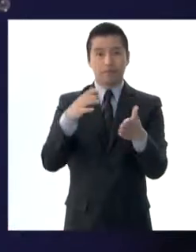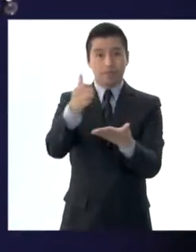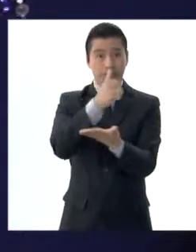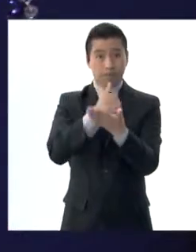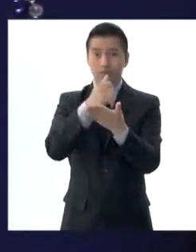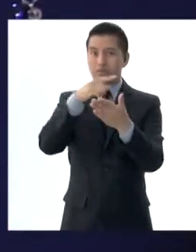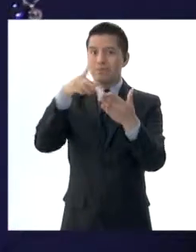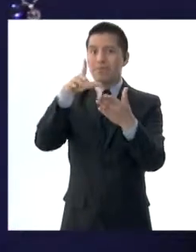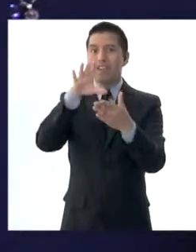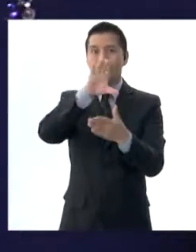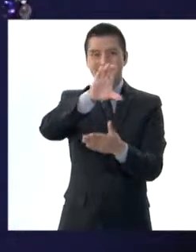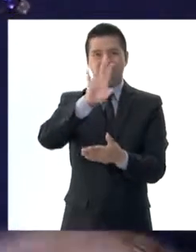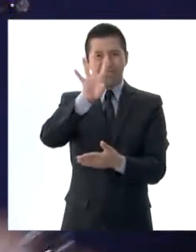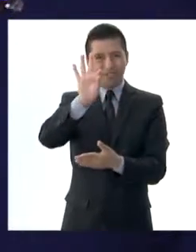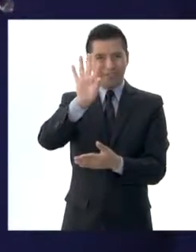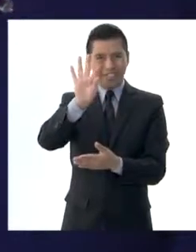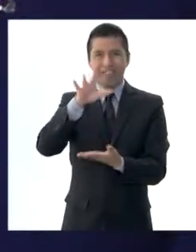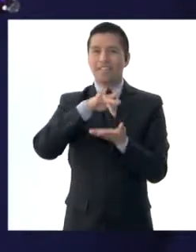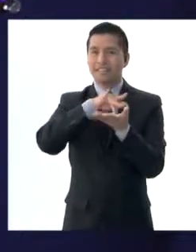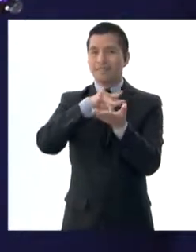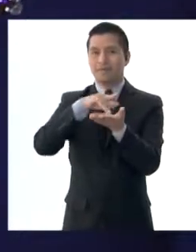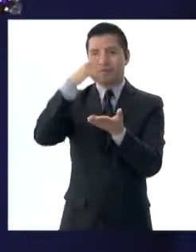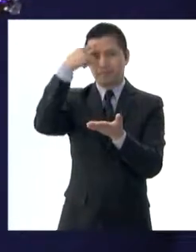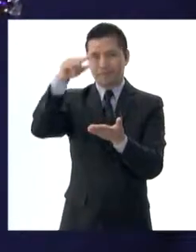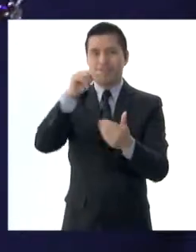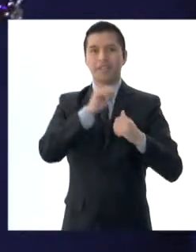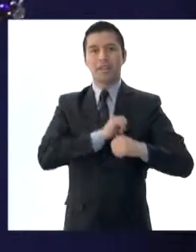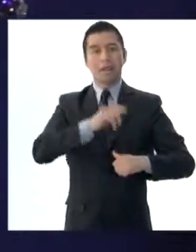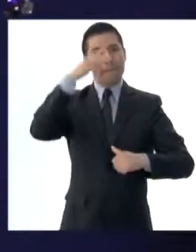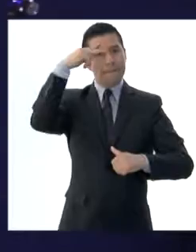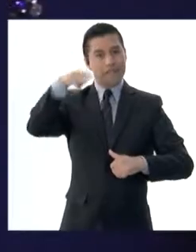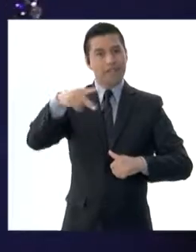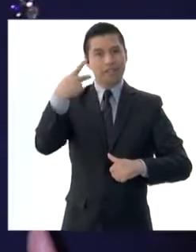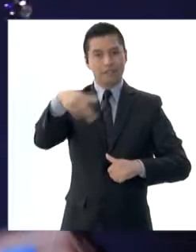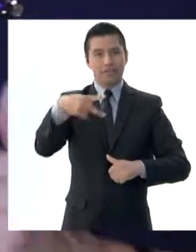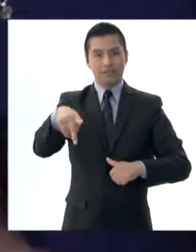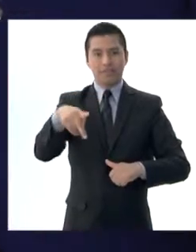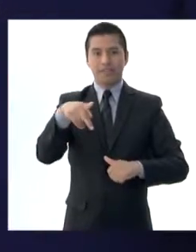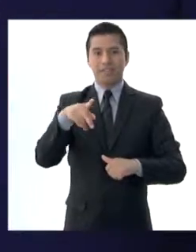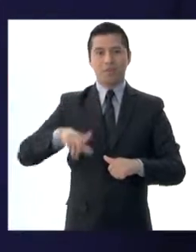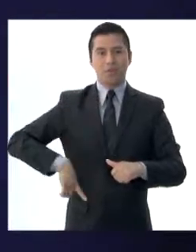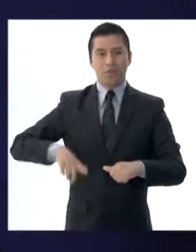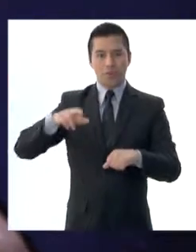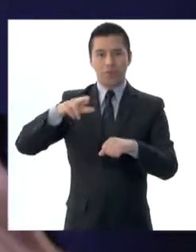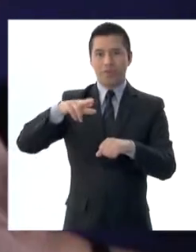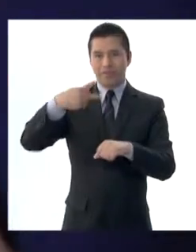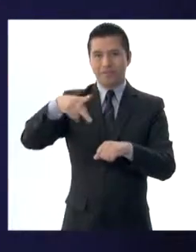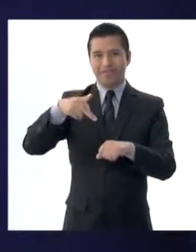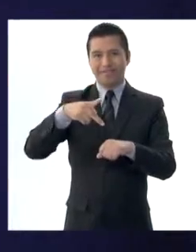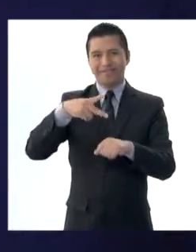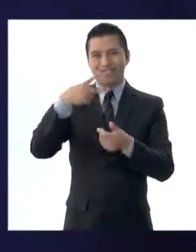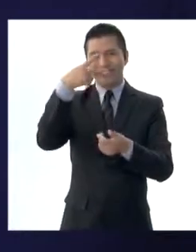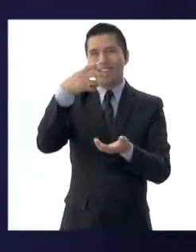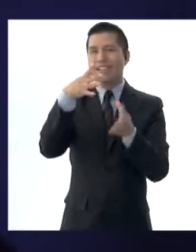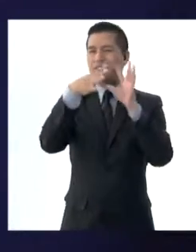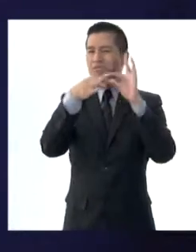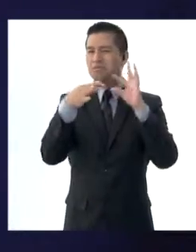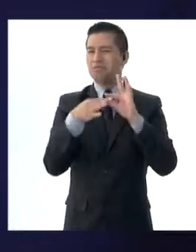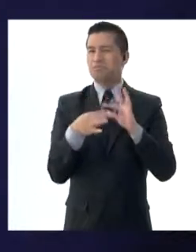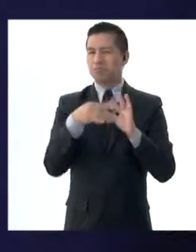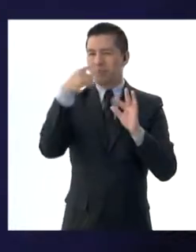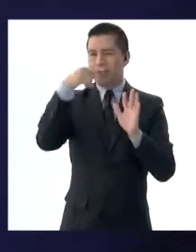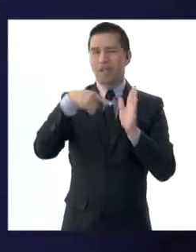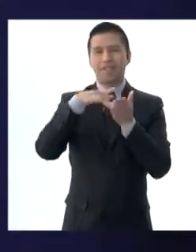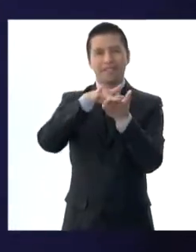ciudades del C40 apoyan al alcalde de México en lo que está él planteando para